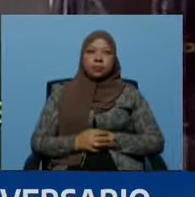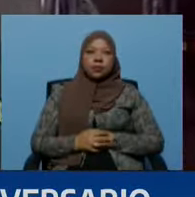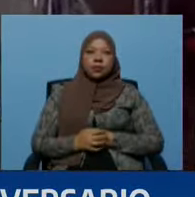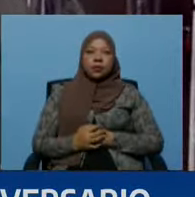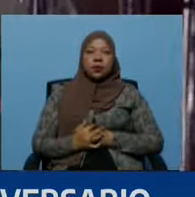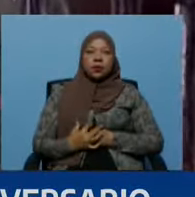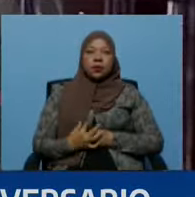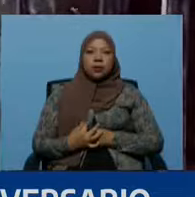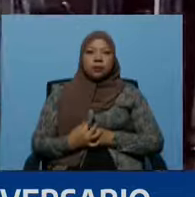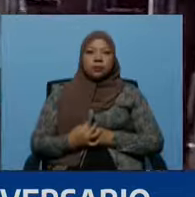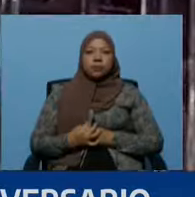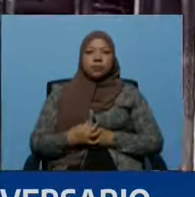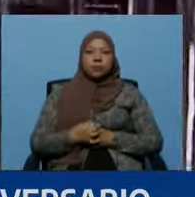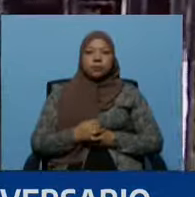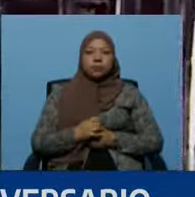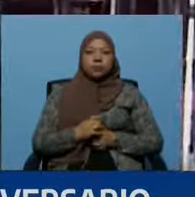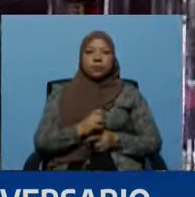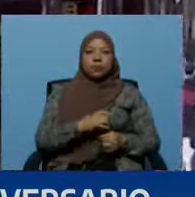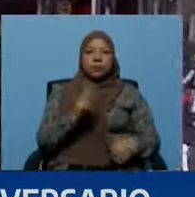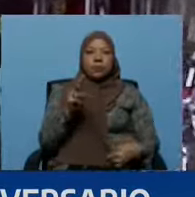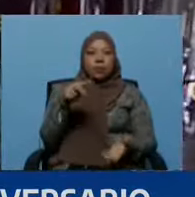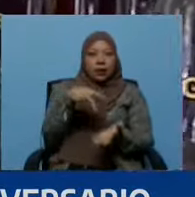¡Alicre! ¡Chum!